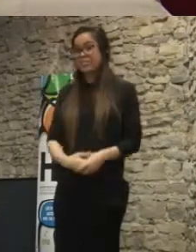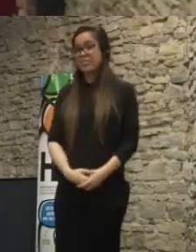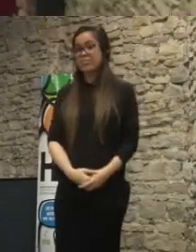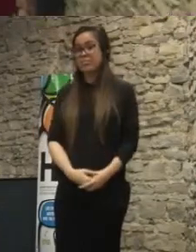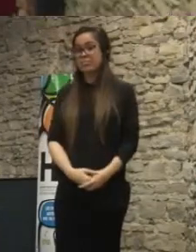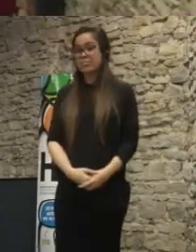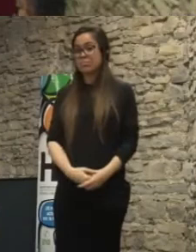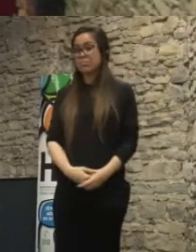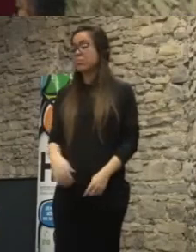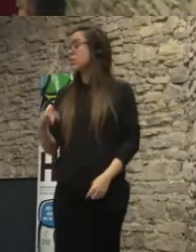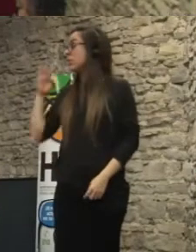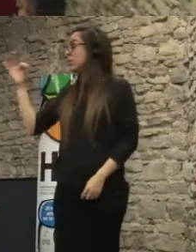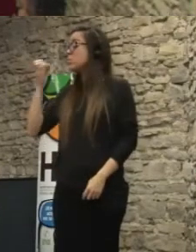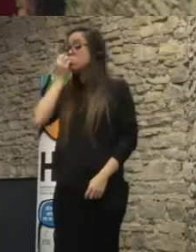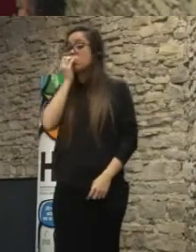bien.